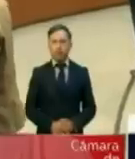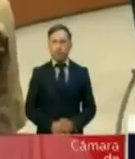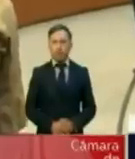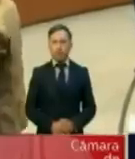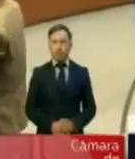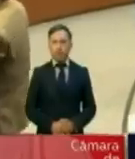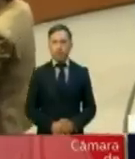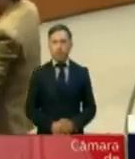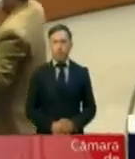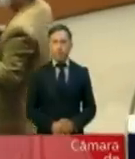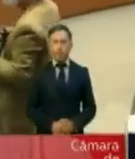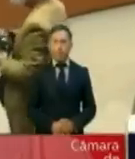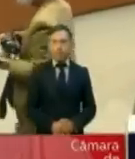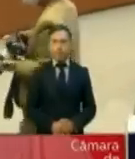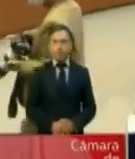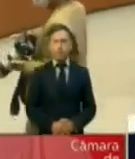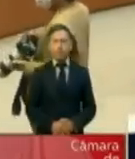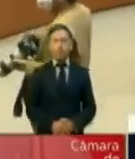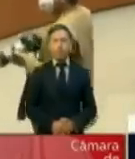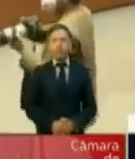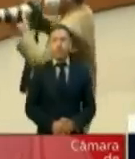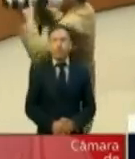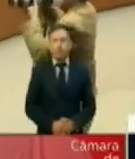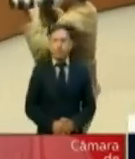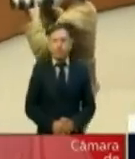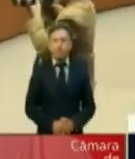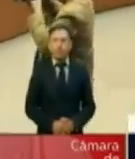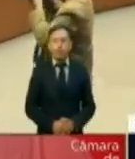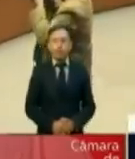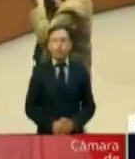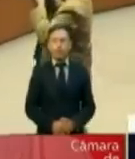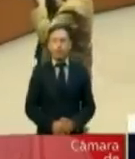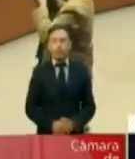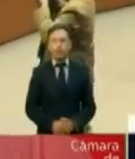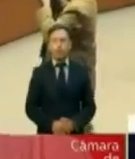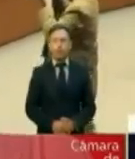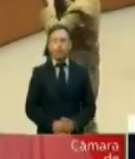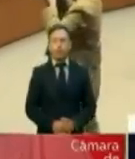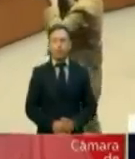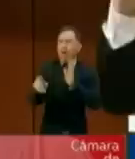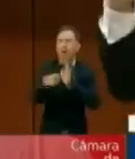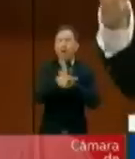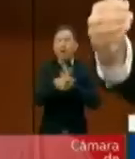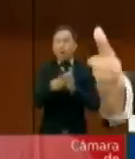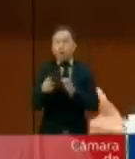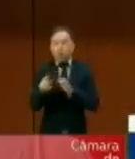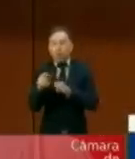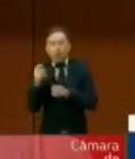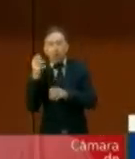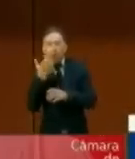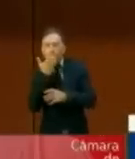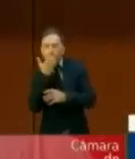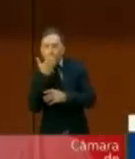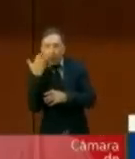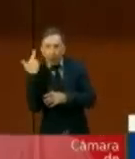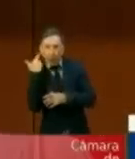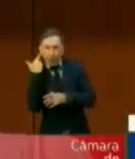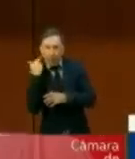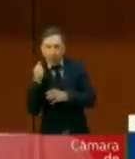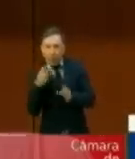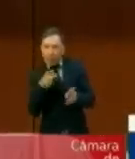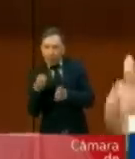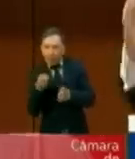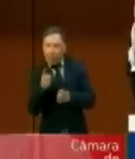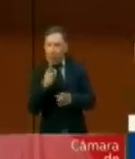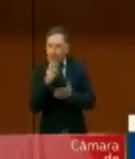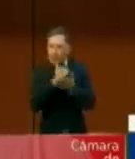de una manera muy clara el amedrentamiento a legisladores de oposición con expedientes penales. La otra,